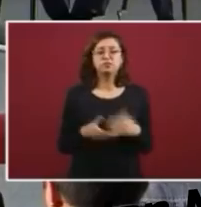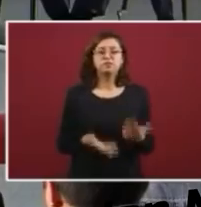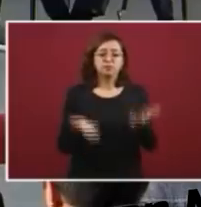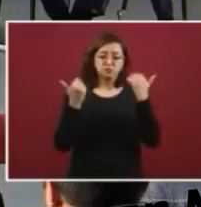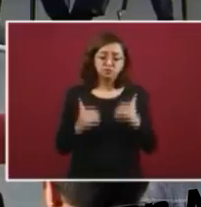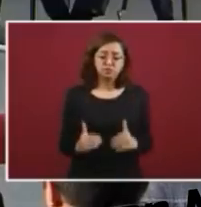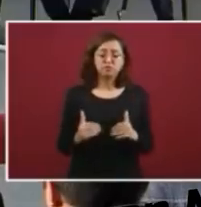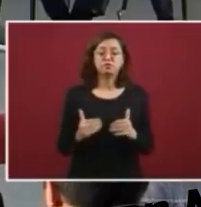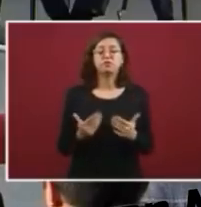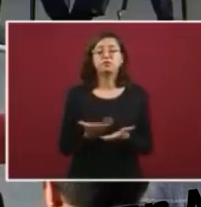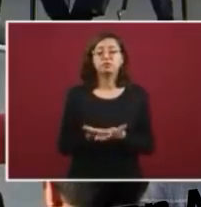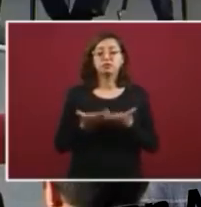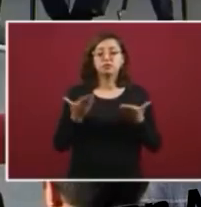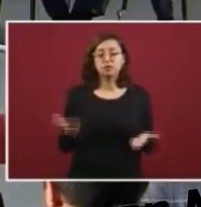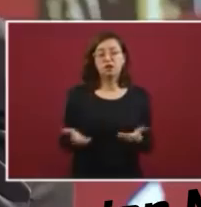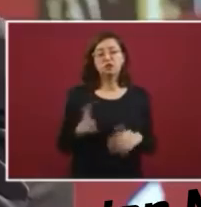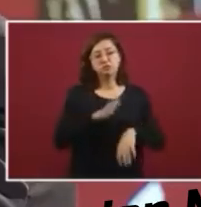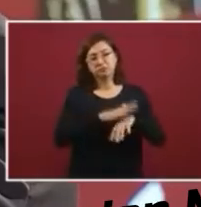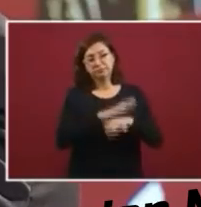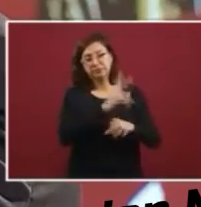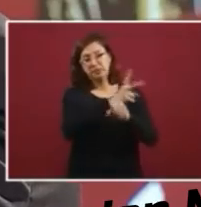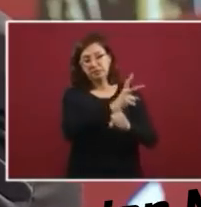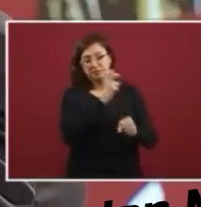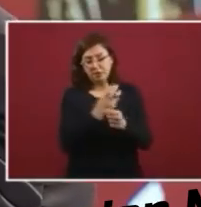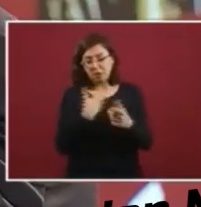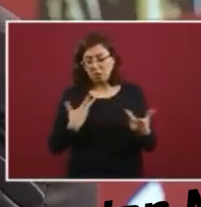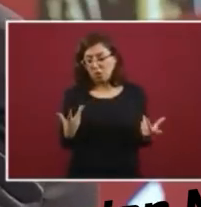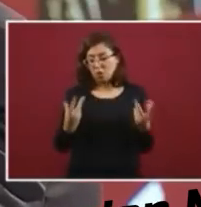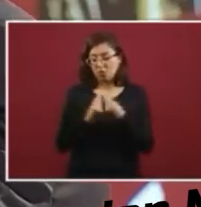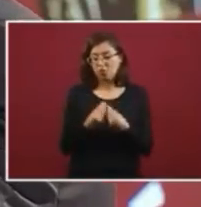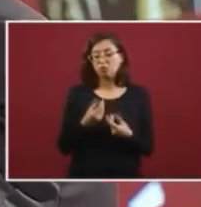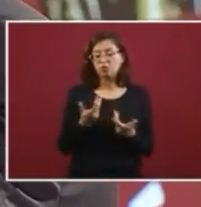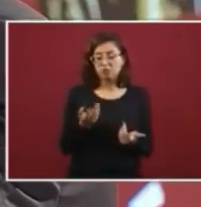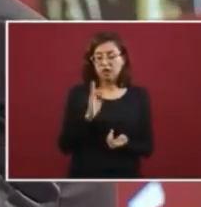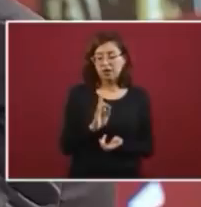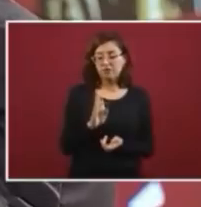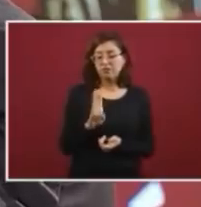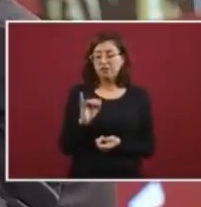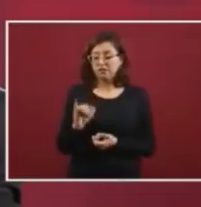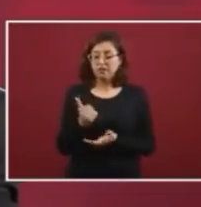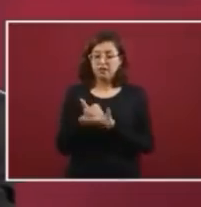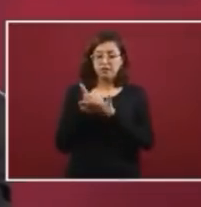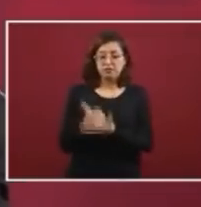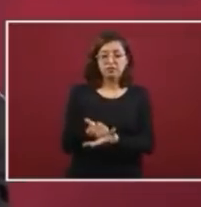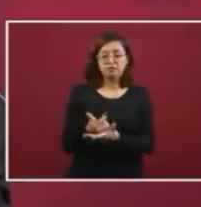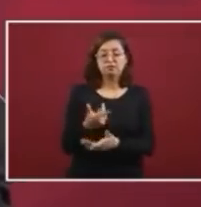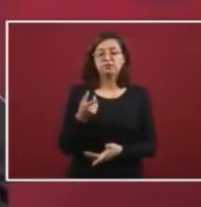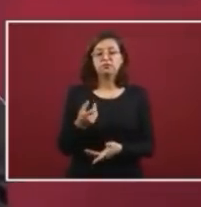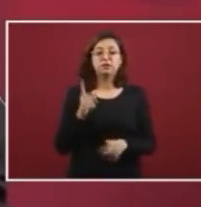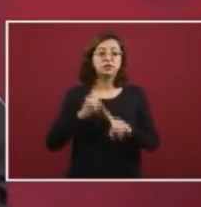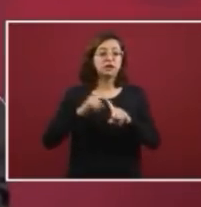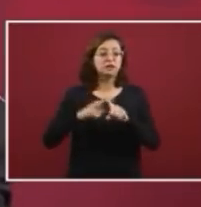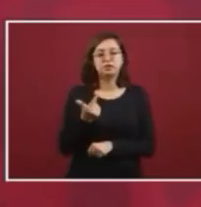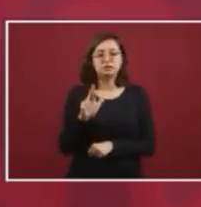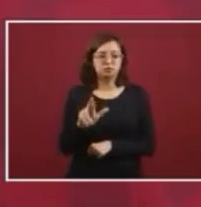acompañamiento que se invita ahora a Estados Unidos para que participe vía el FBI, la operación le corresponde a la Fiscalía General